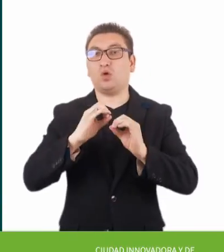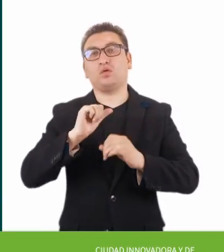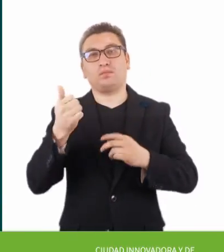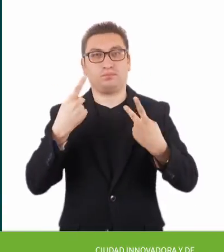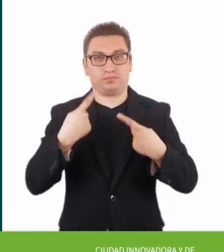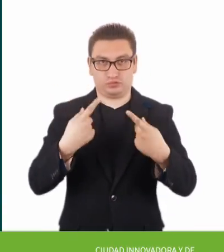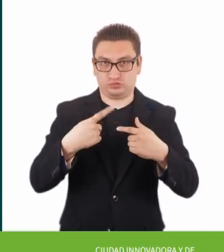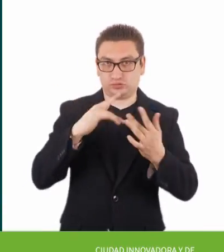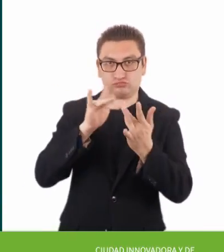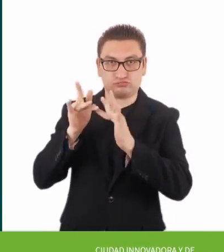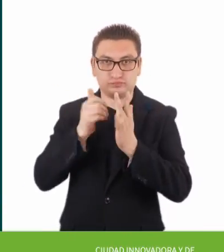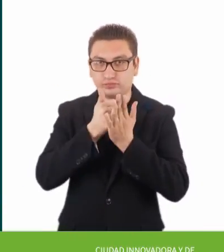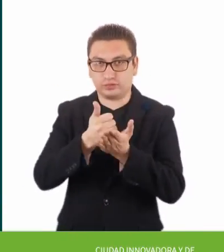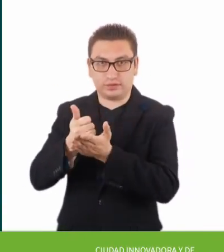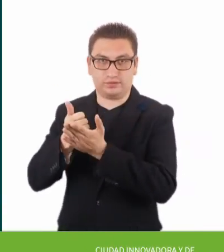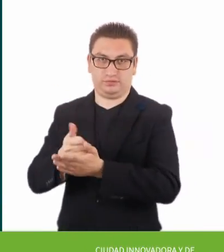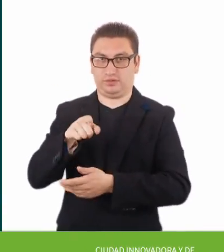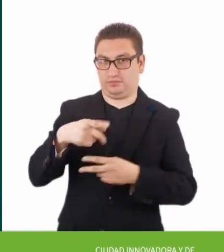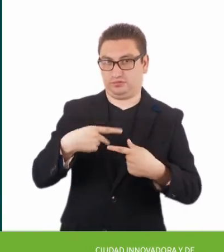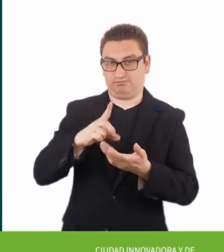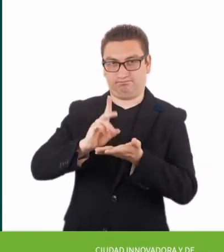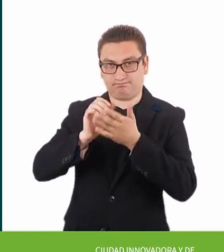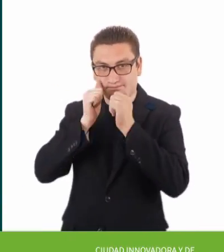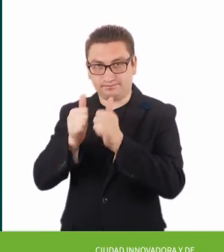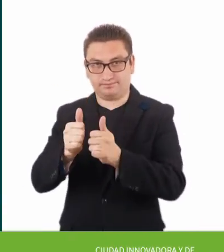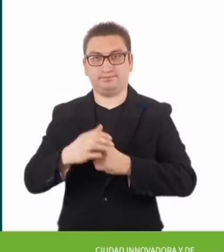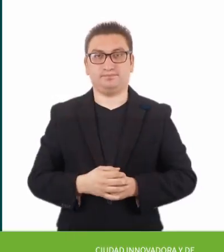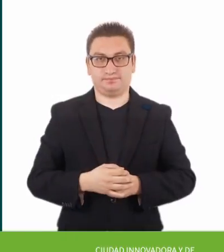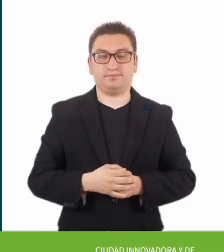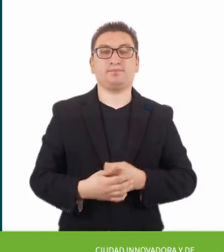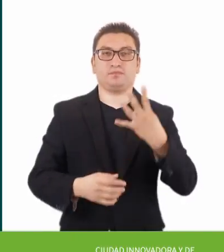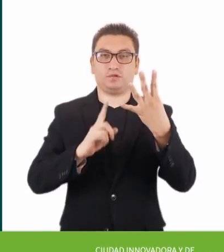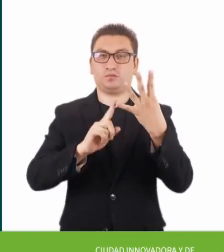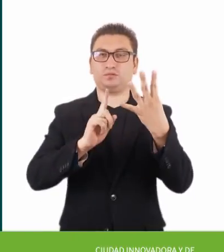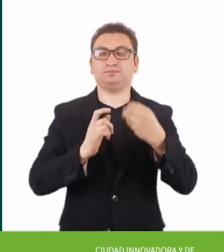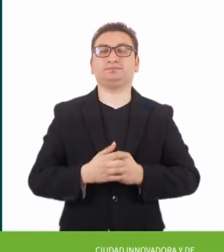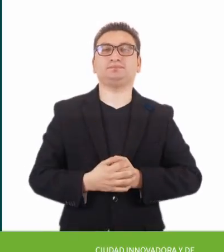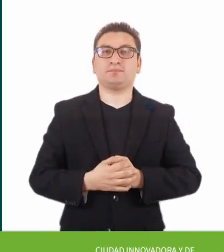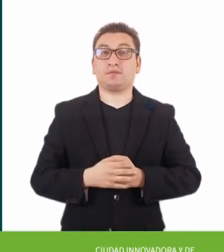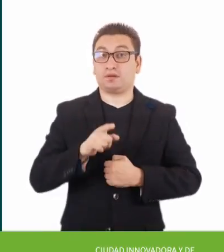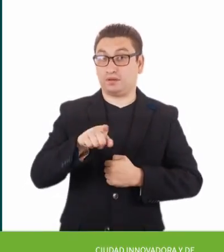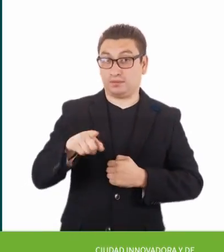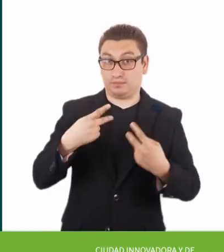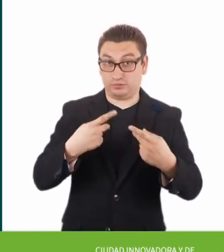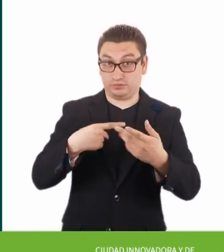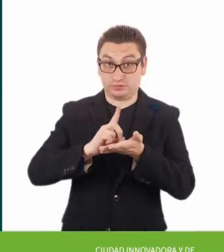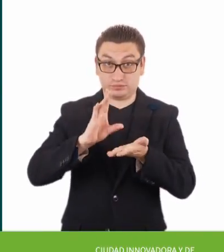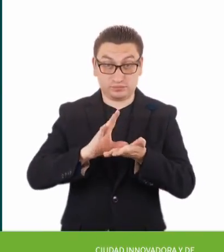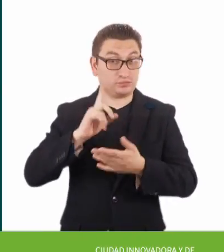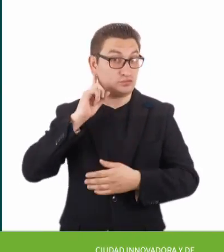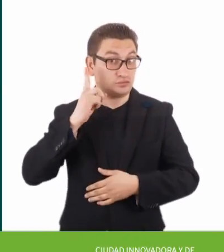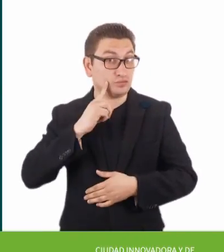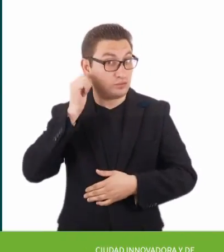de familiares y o personas que integren las redes de apoyo de la persona con discapacidad. 4. Las personas con